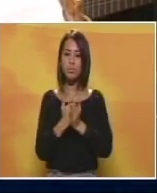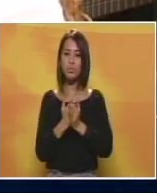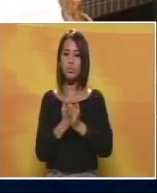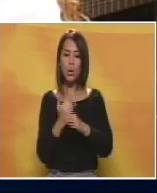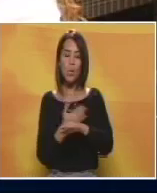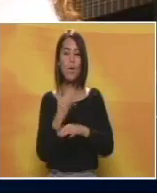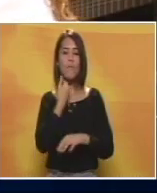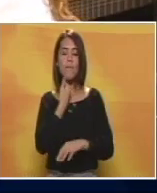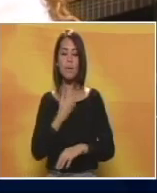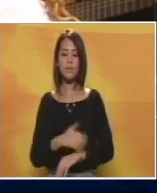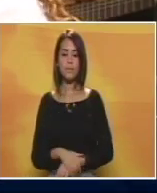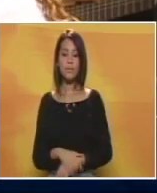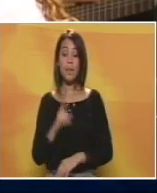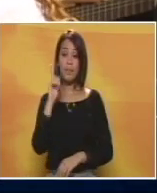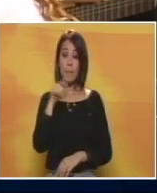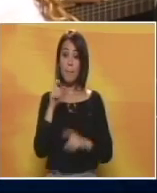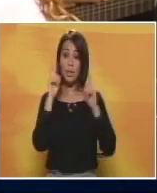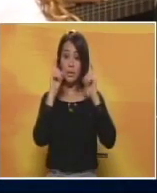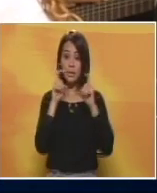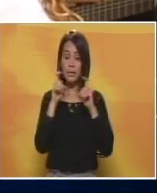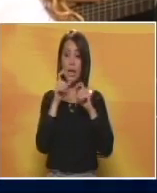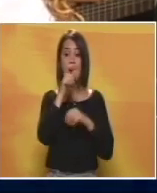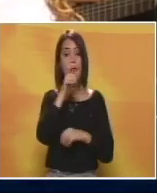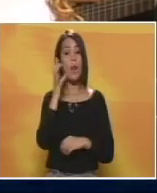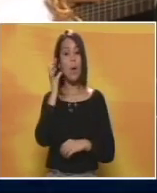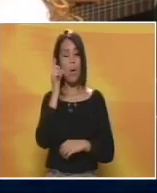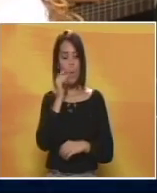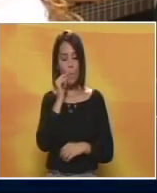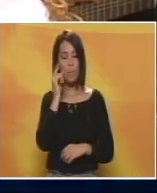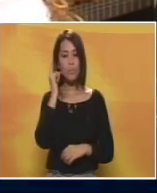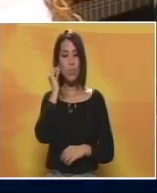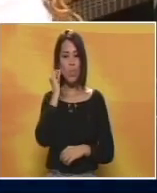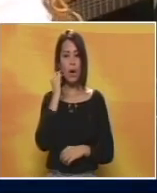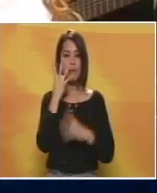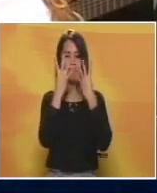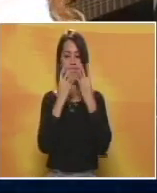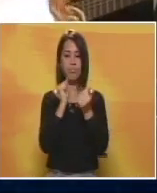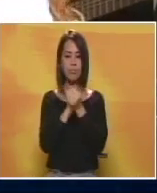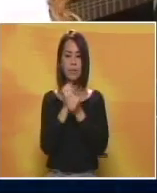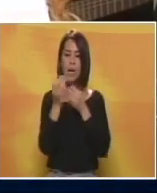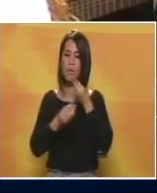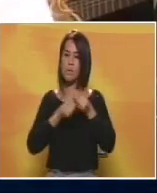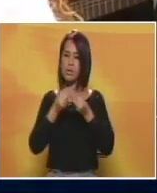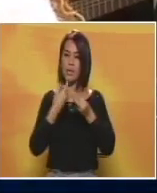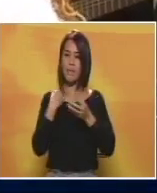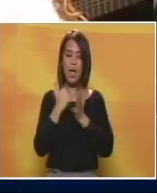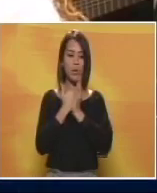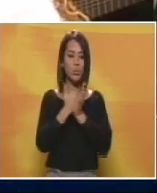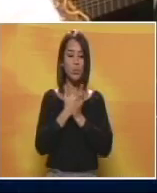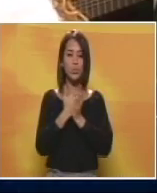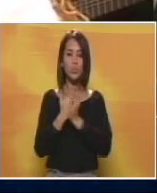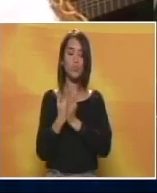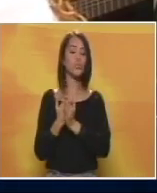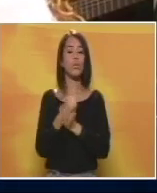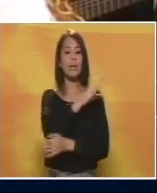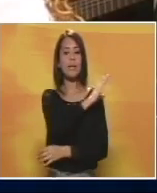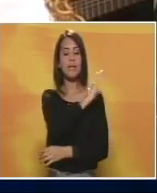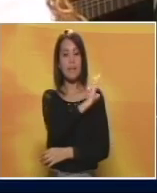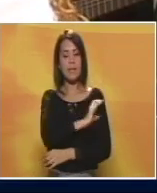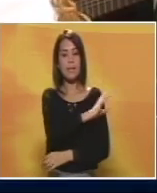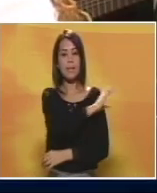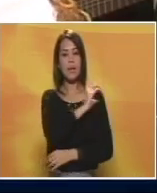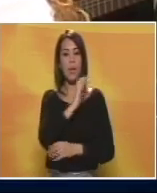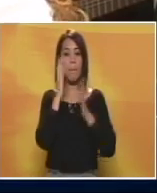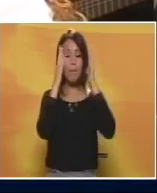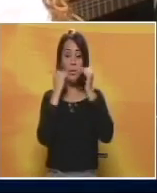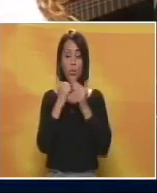a enseñar a los privados y privadas de libertad ese oficio de ser asistentes clínicos para atender a